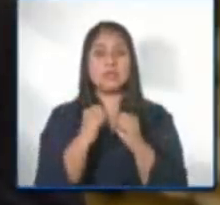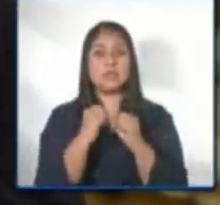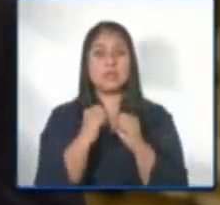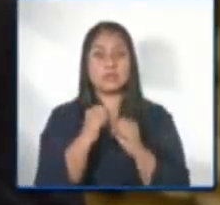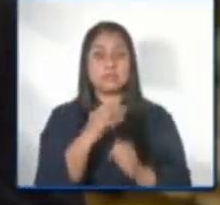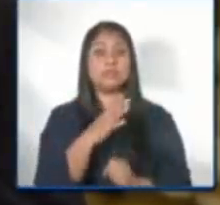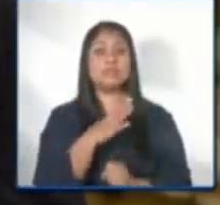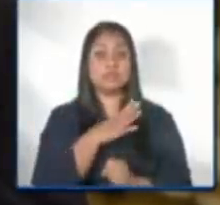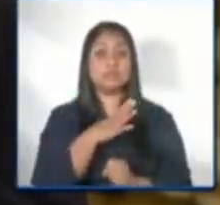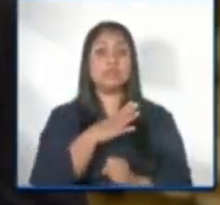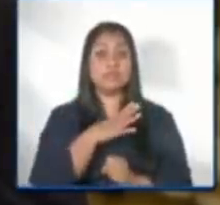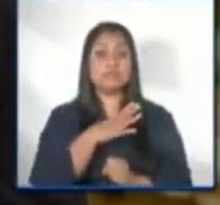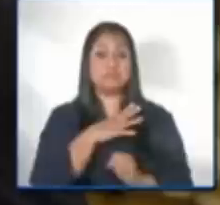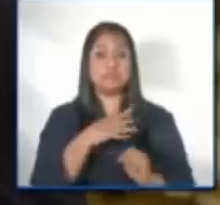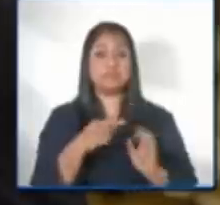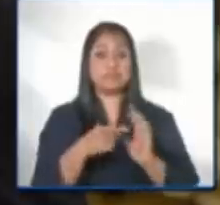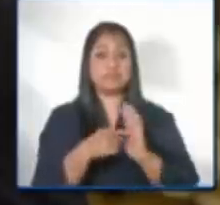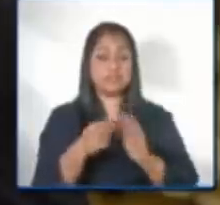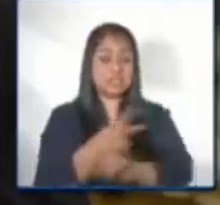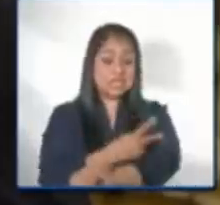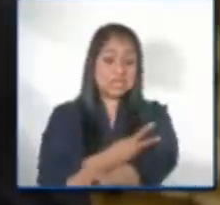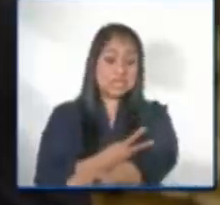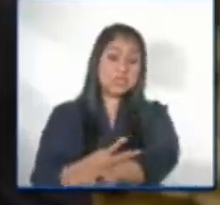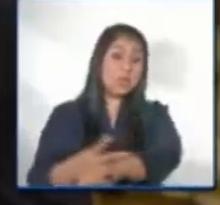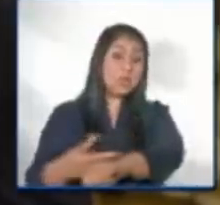tendrá eco en la historia y en la eternidad.